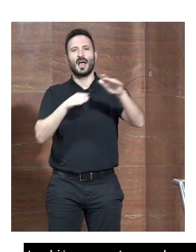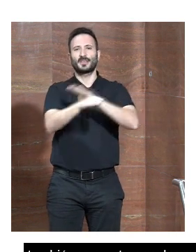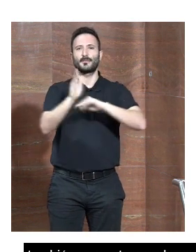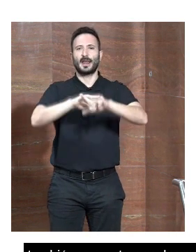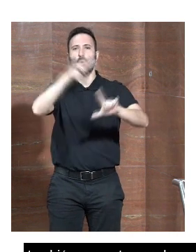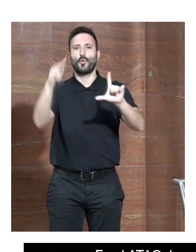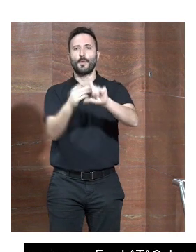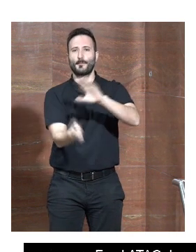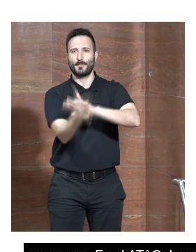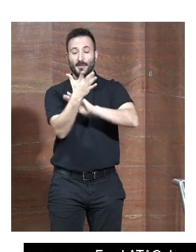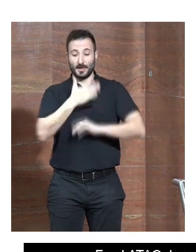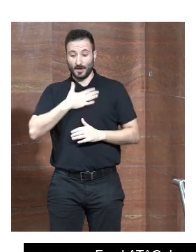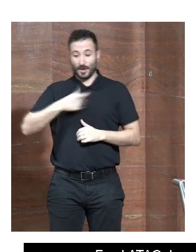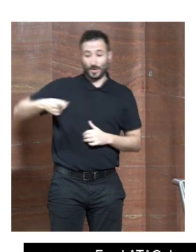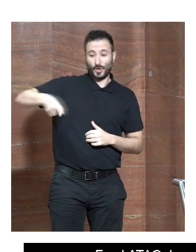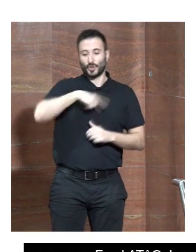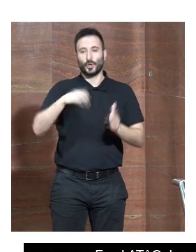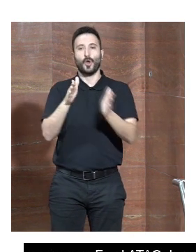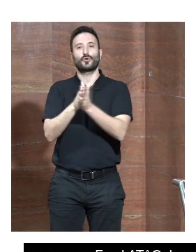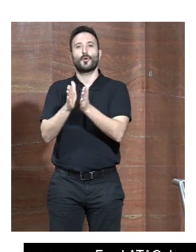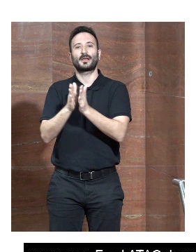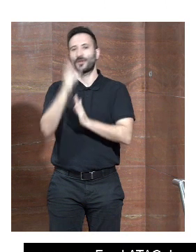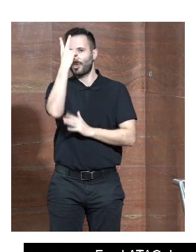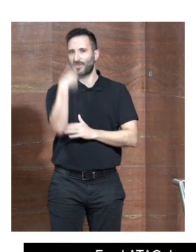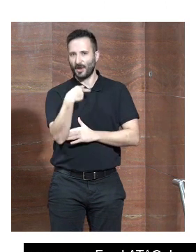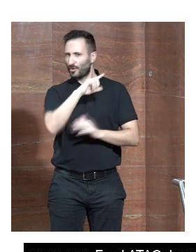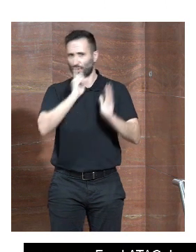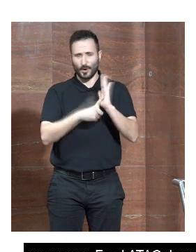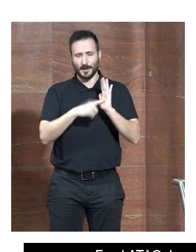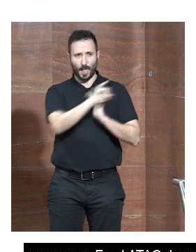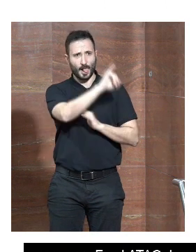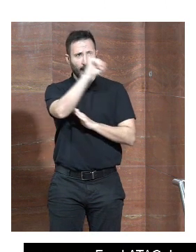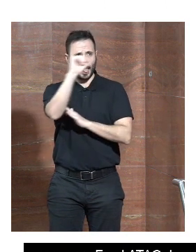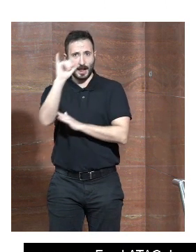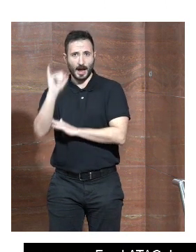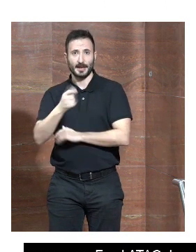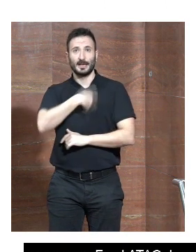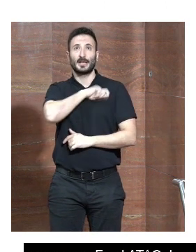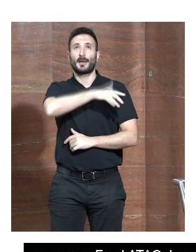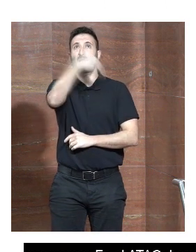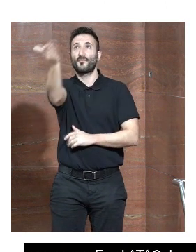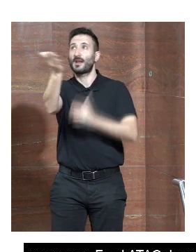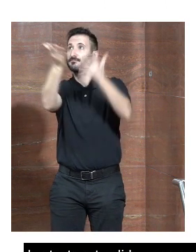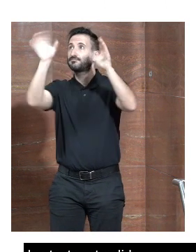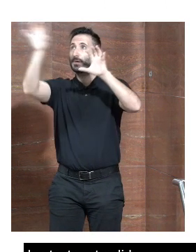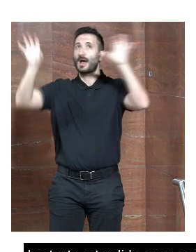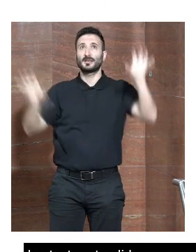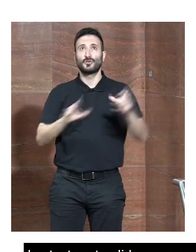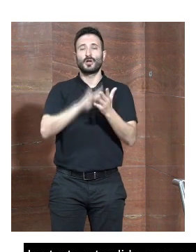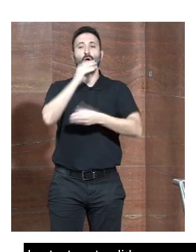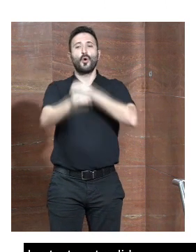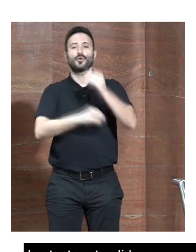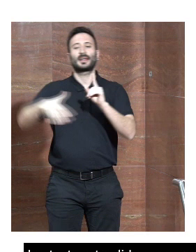web. Y nosotros creo que tenemos varios compañeros ciegos totales, por ahí fuera de España también, que utilizan